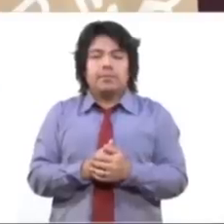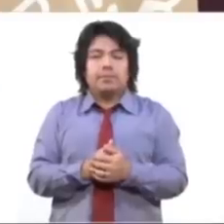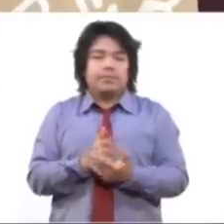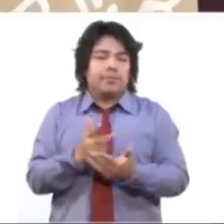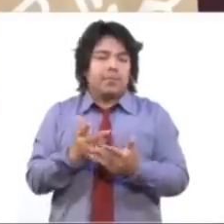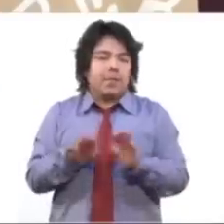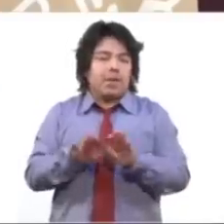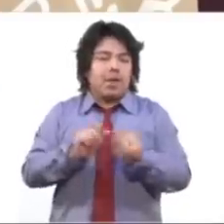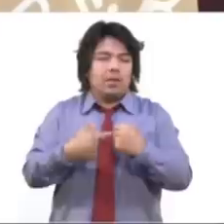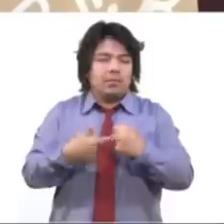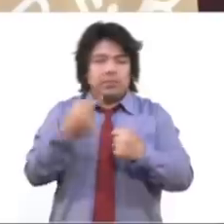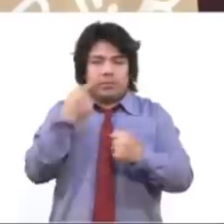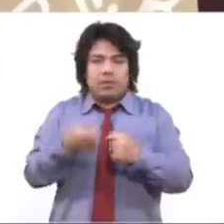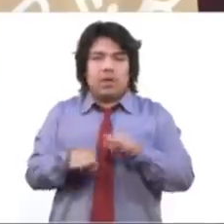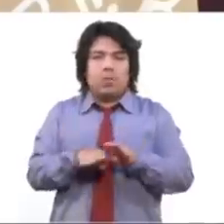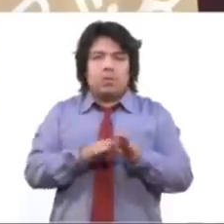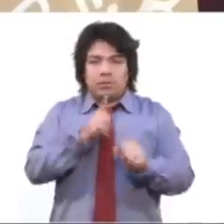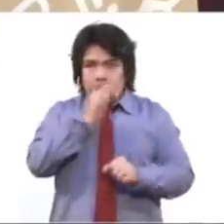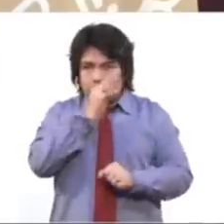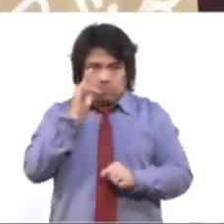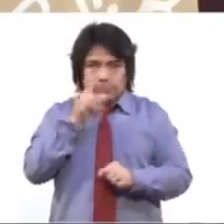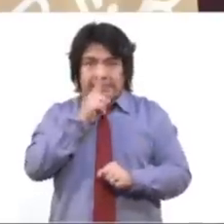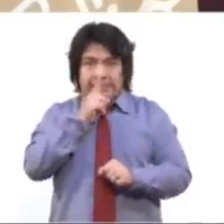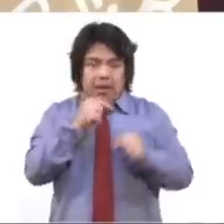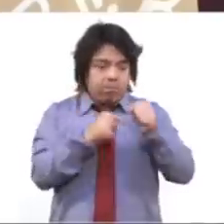que haya encubrimiento